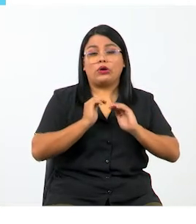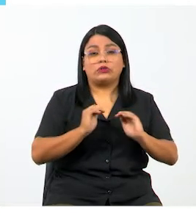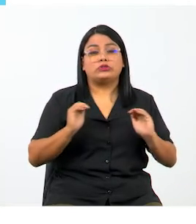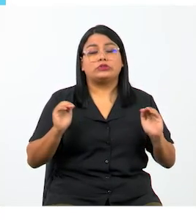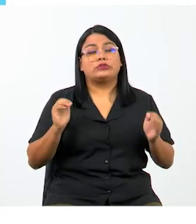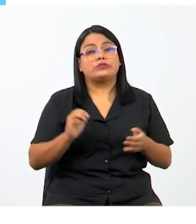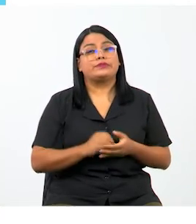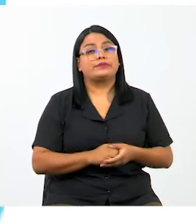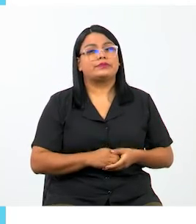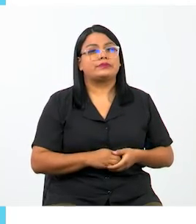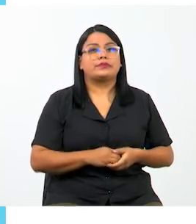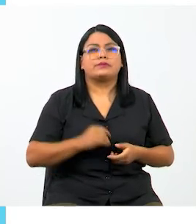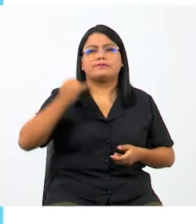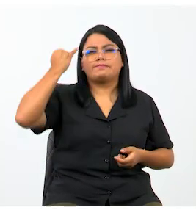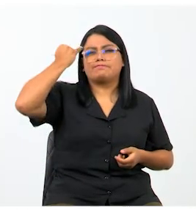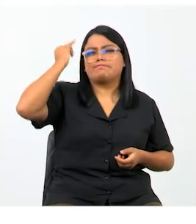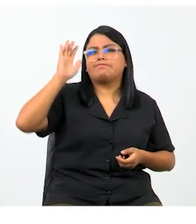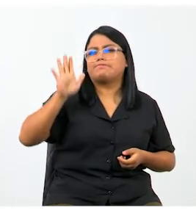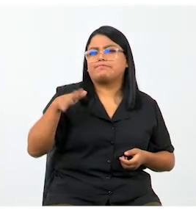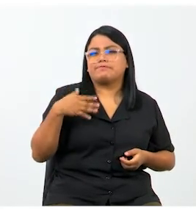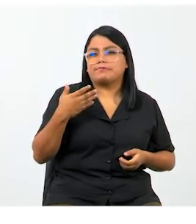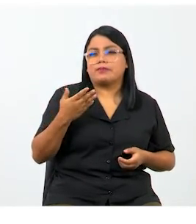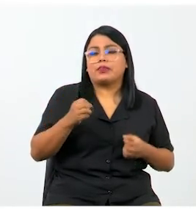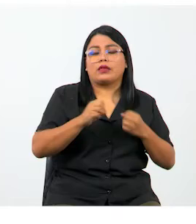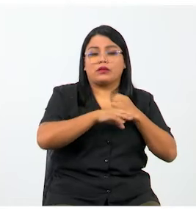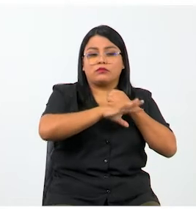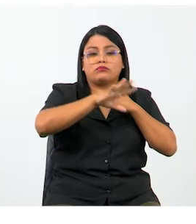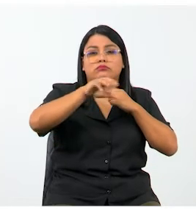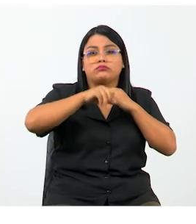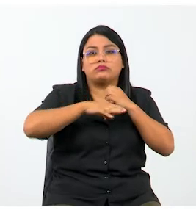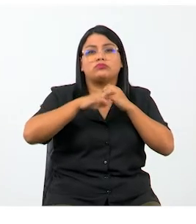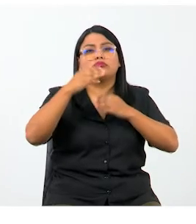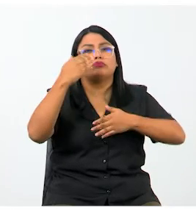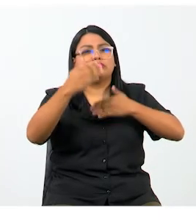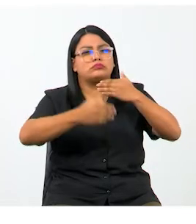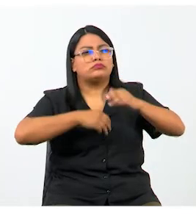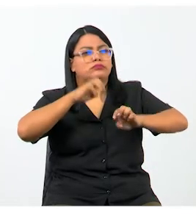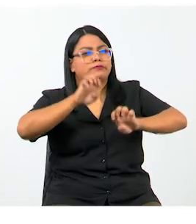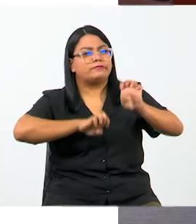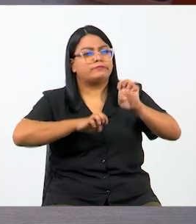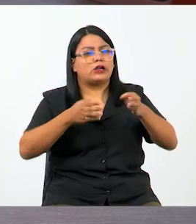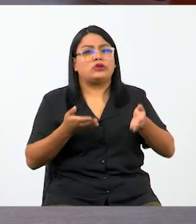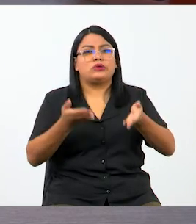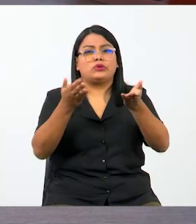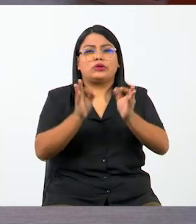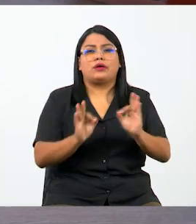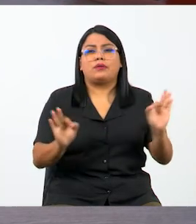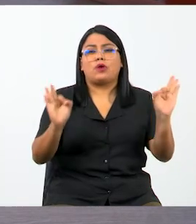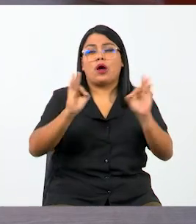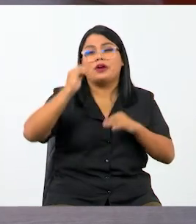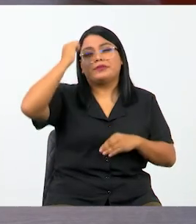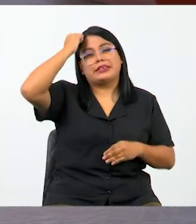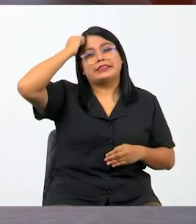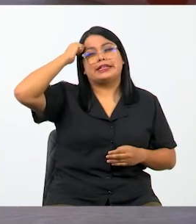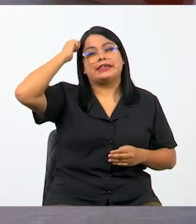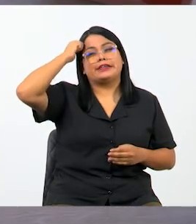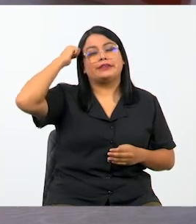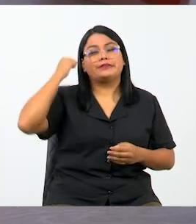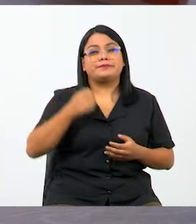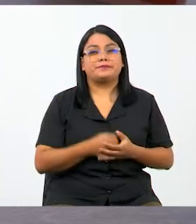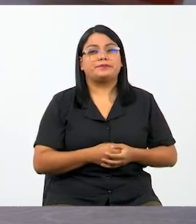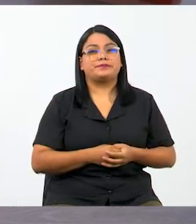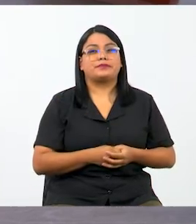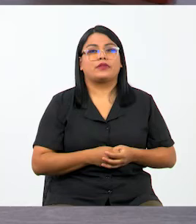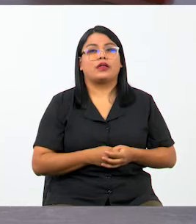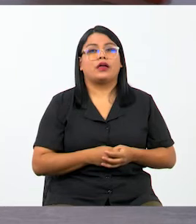de fomentar un proceso de evaluación que ayude a la mejora de los aprendizajes. Esmeralda, yo